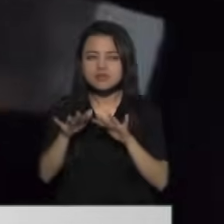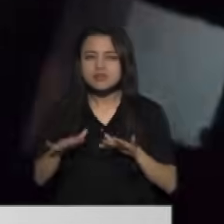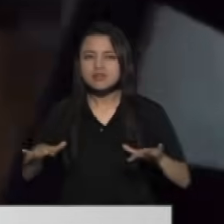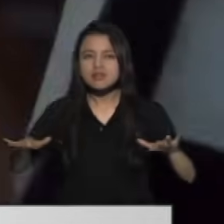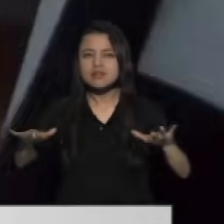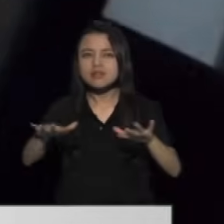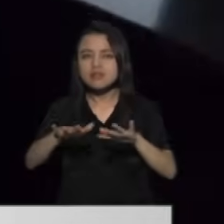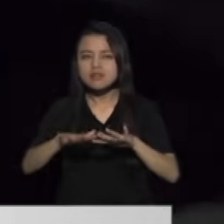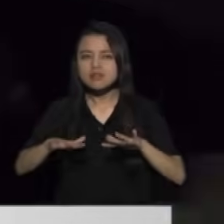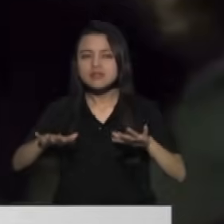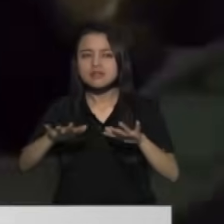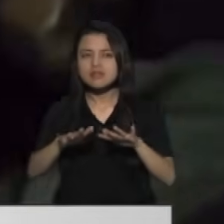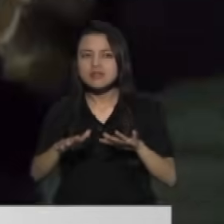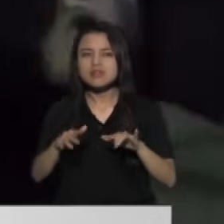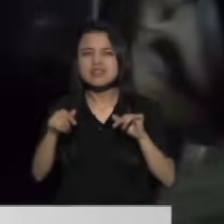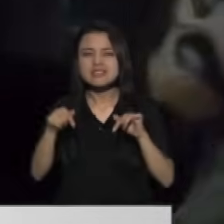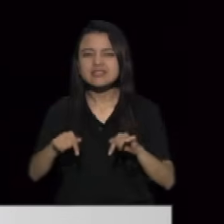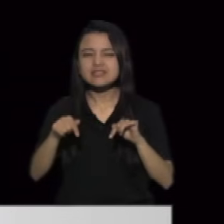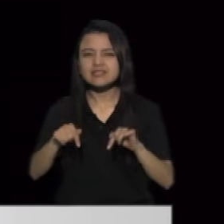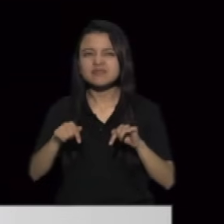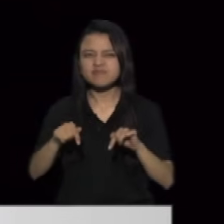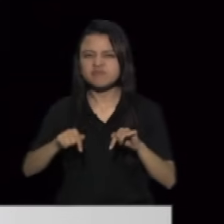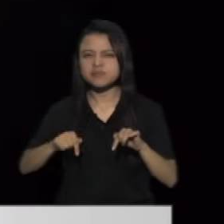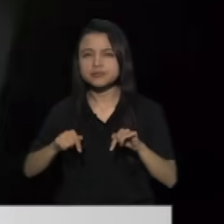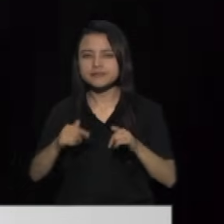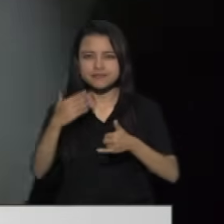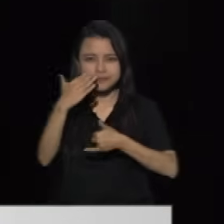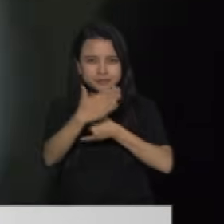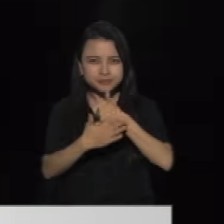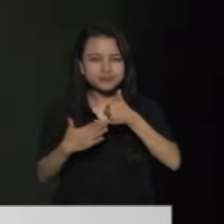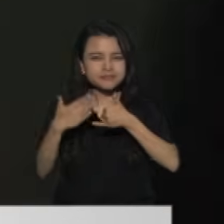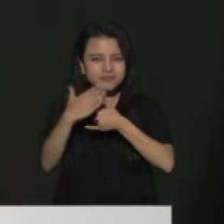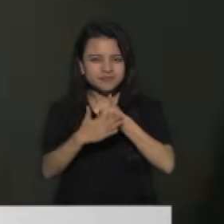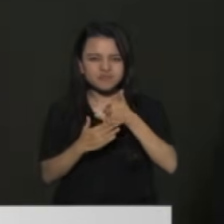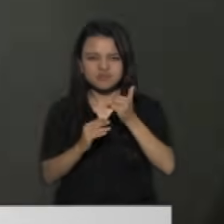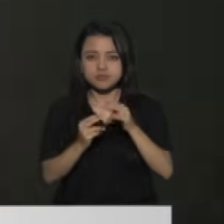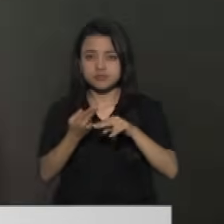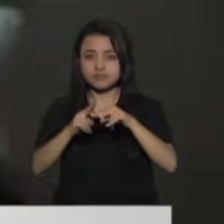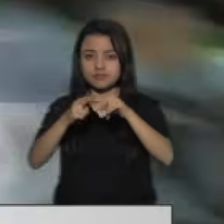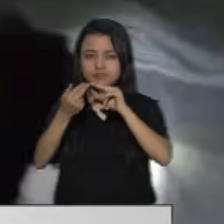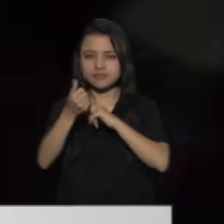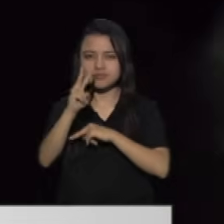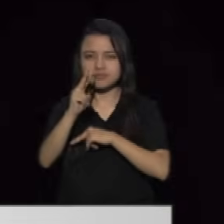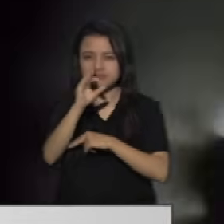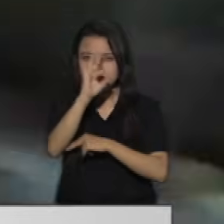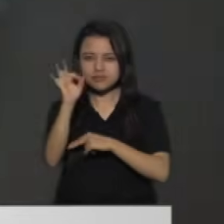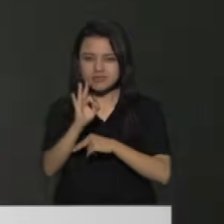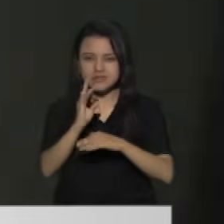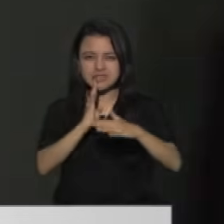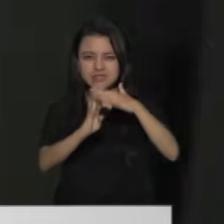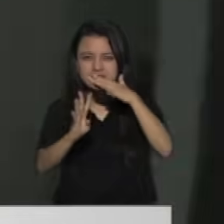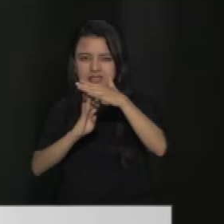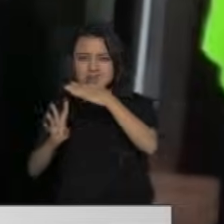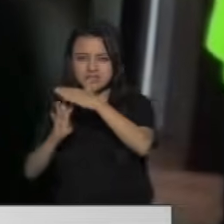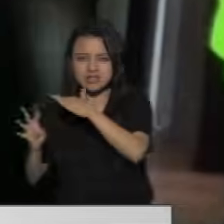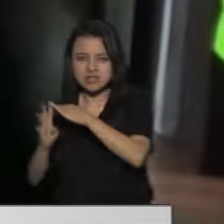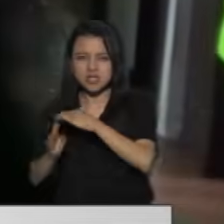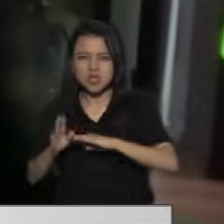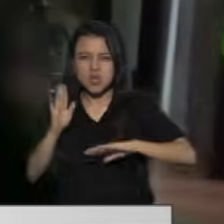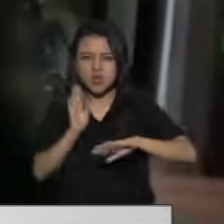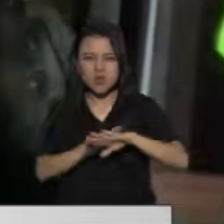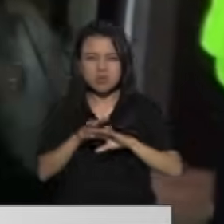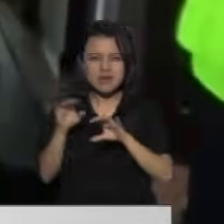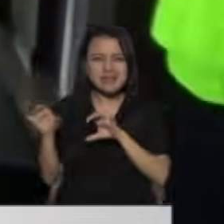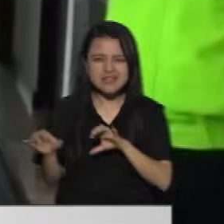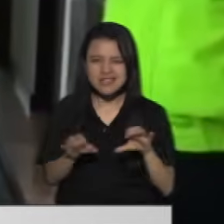el tráfico de migrantes que se está presentando en el país, que representa un aumento del 12%, pues fueron capturadas 3 personas que se